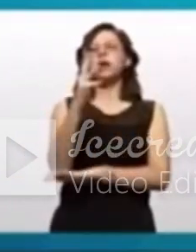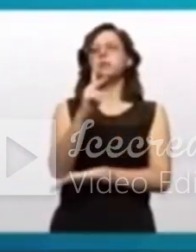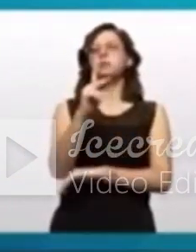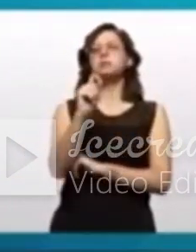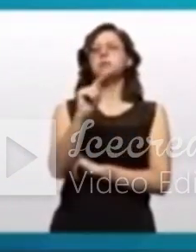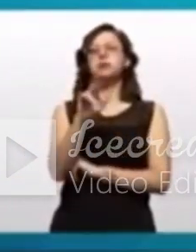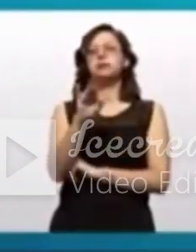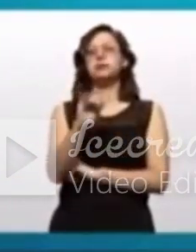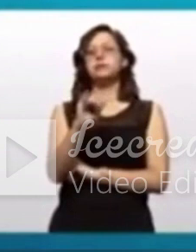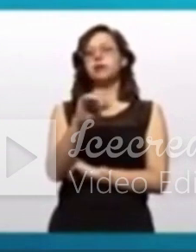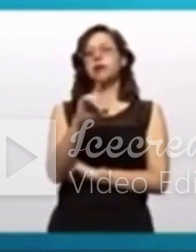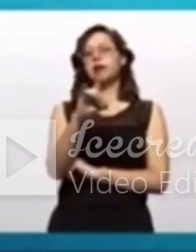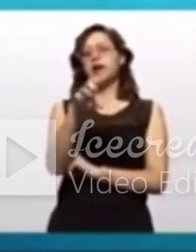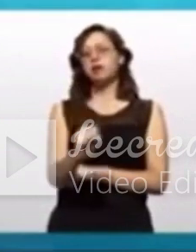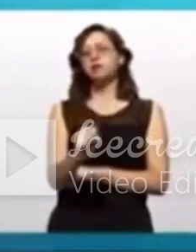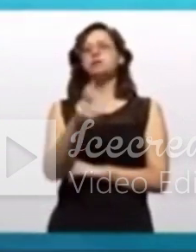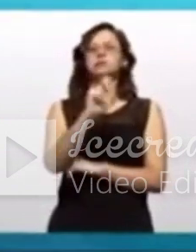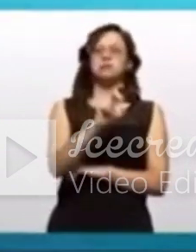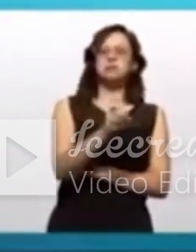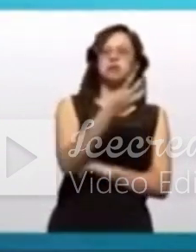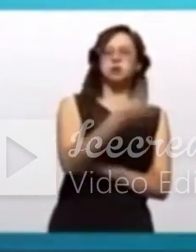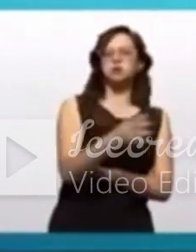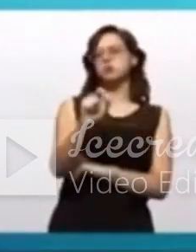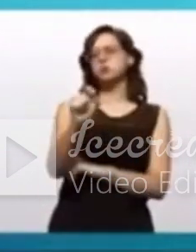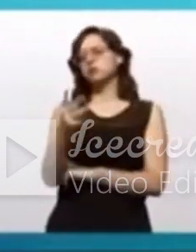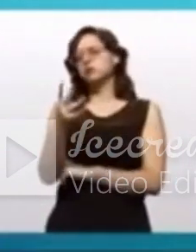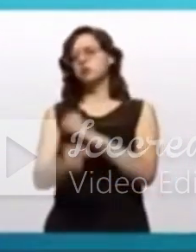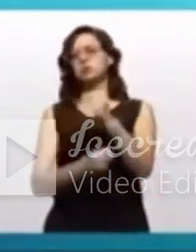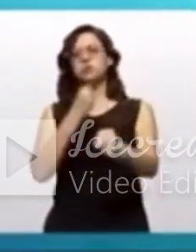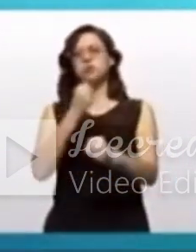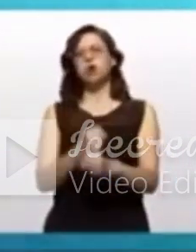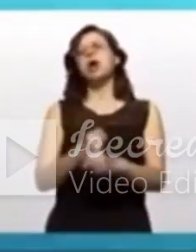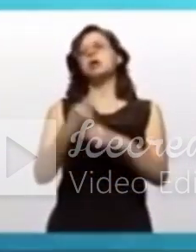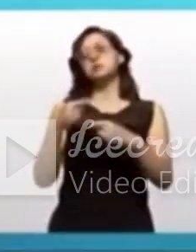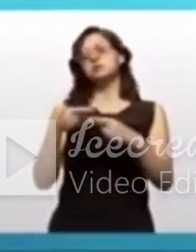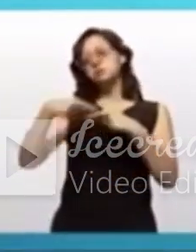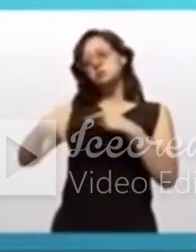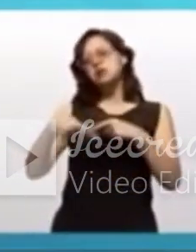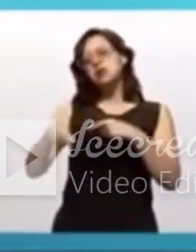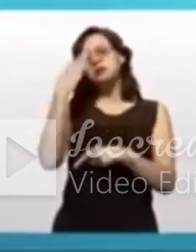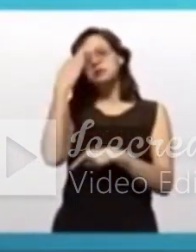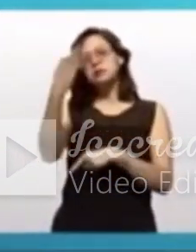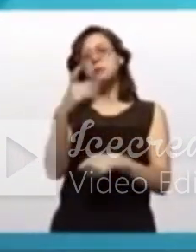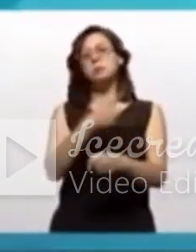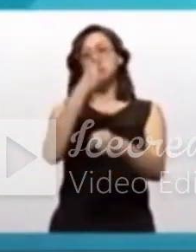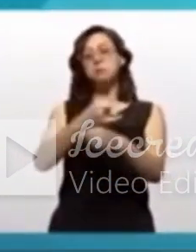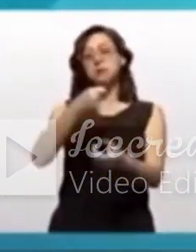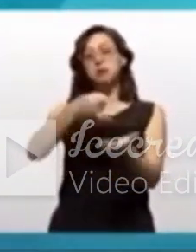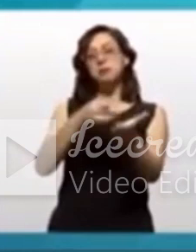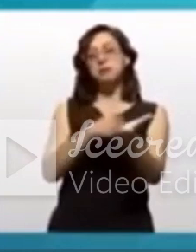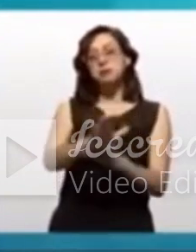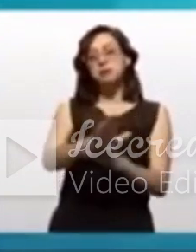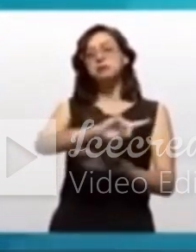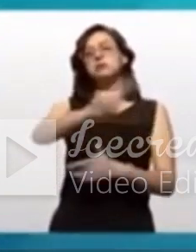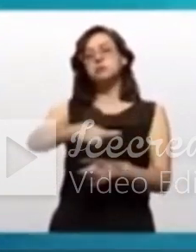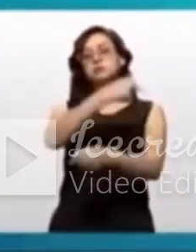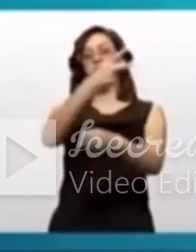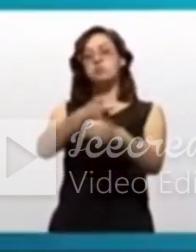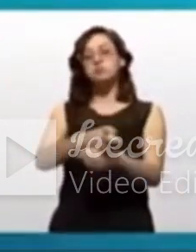tienen respectivamente 38 y 24 años de distancia entre la primera y segunda edición.